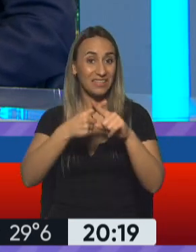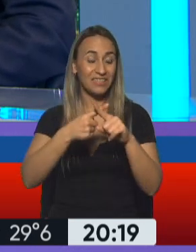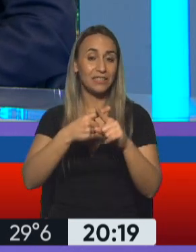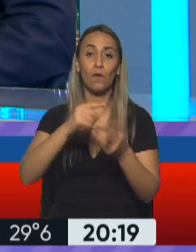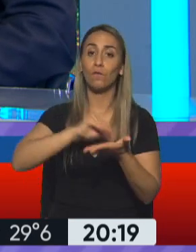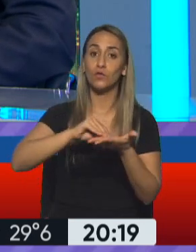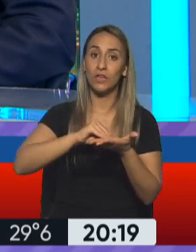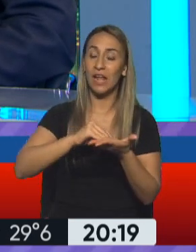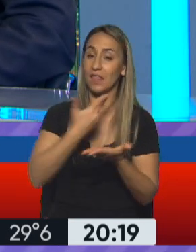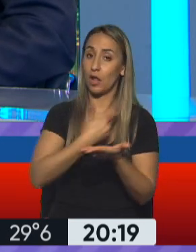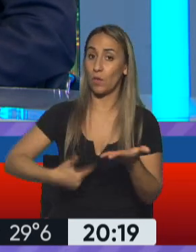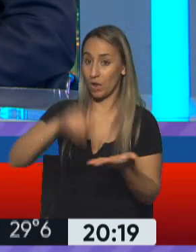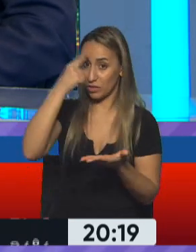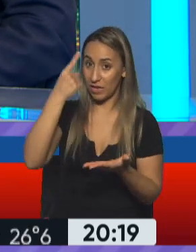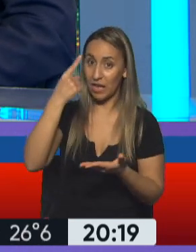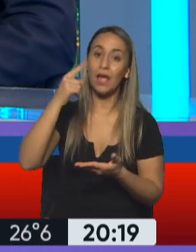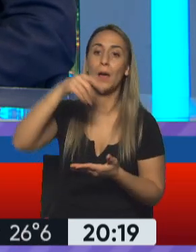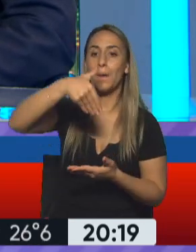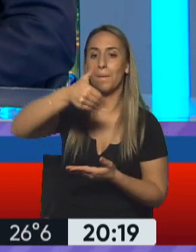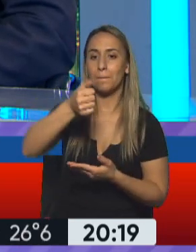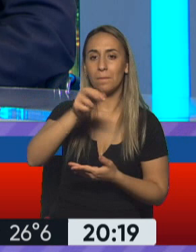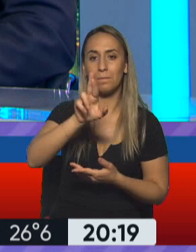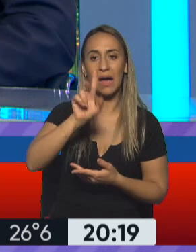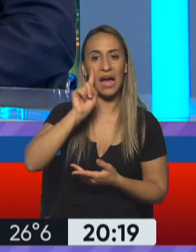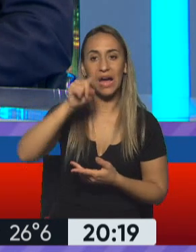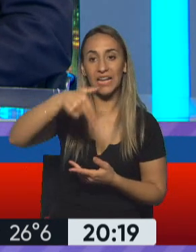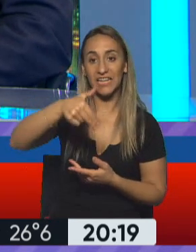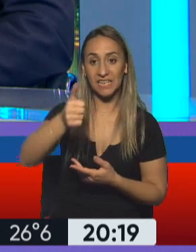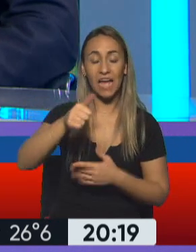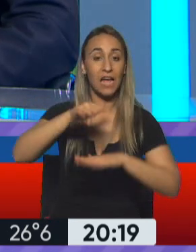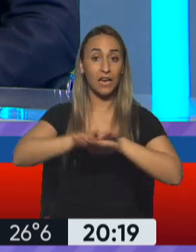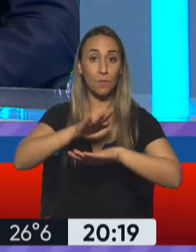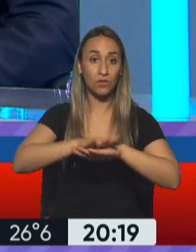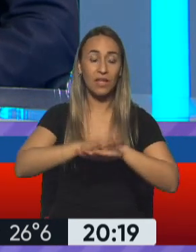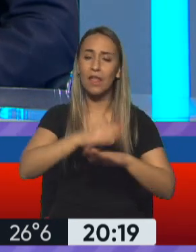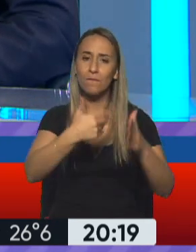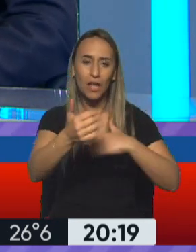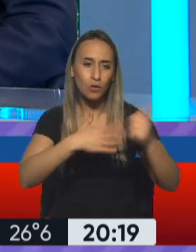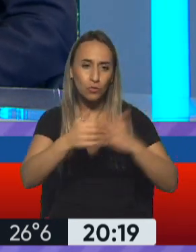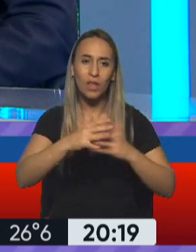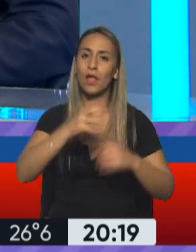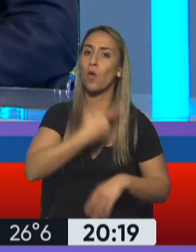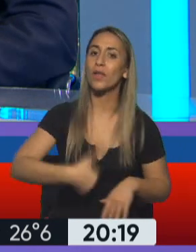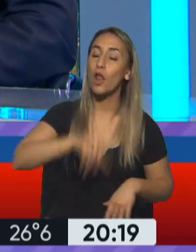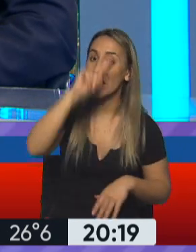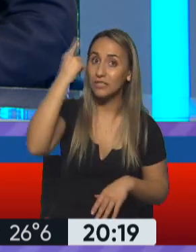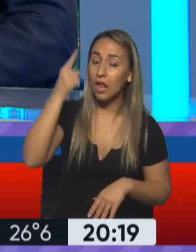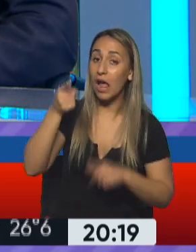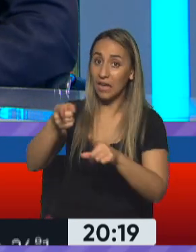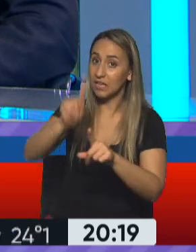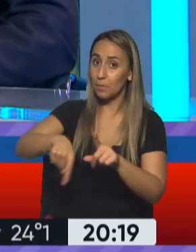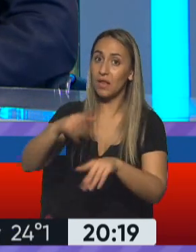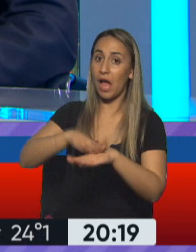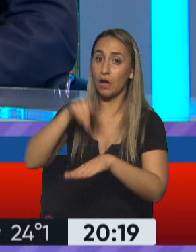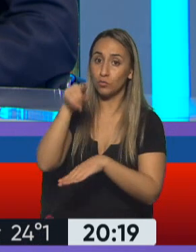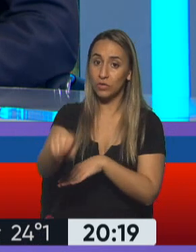del Gobierno Nacional, Marina Clemenciewicz, que era la encargada de infraestructura urbana del Gobierno Nacional. A ella también le imputó uno de